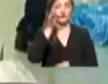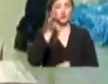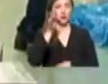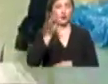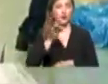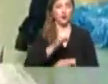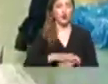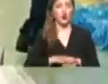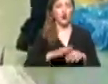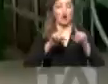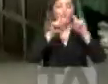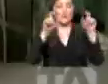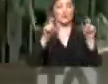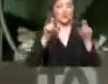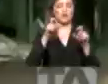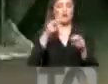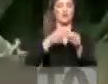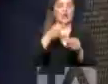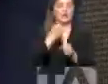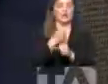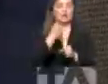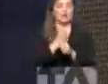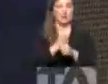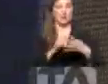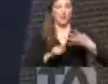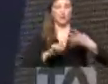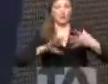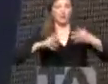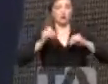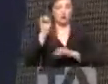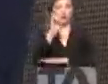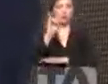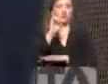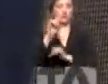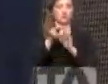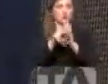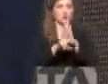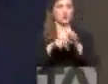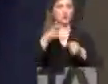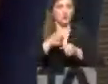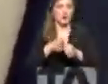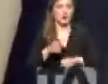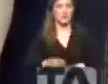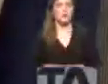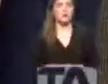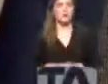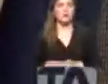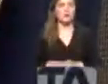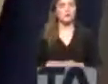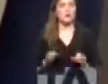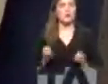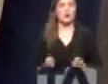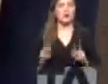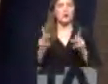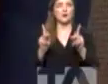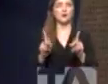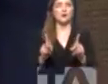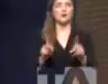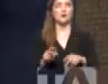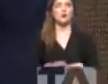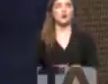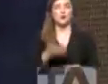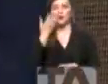empleo considerando la cuarta revolución industrial. Requieren de normativas específicas y ahí hay una gran oportunidad porque, como vemos